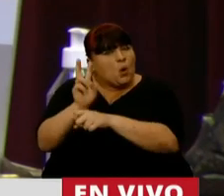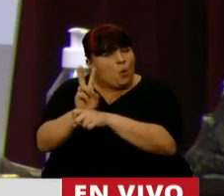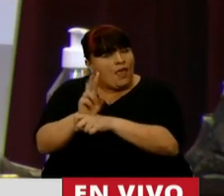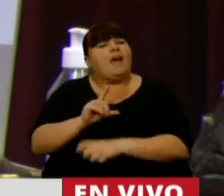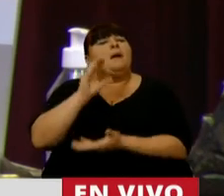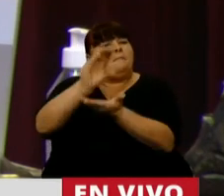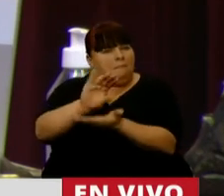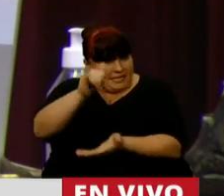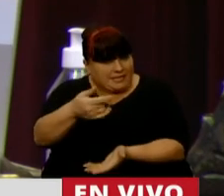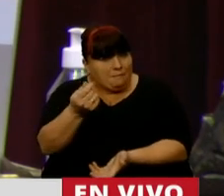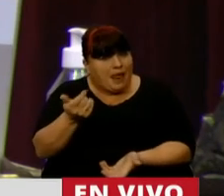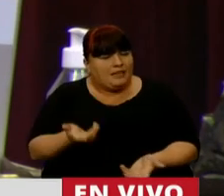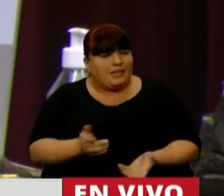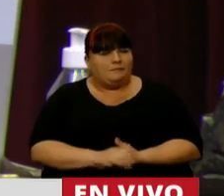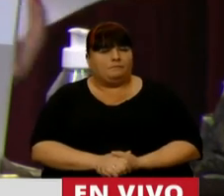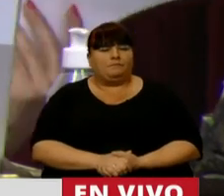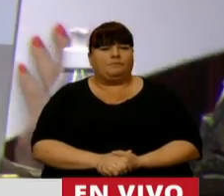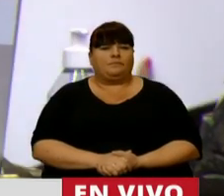protegidos, para ellos sí hay presupuesto.